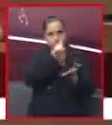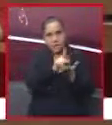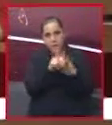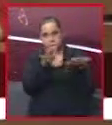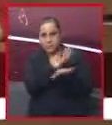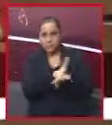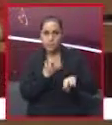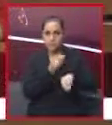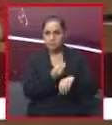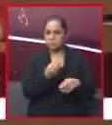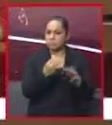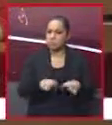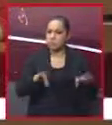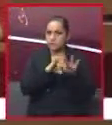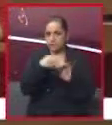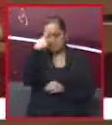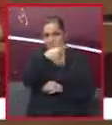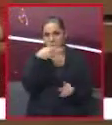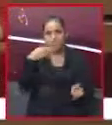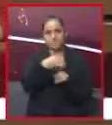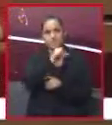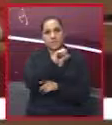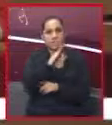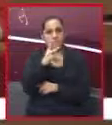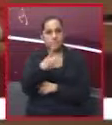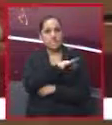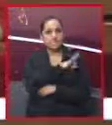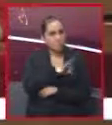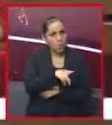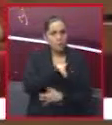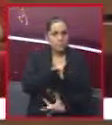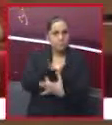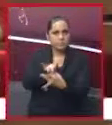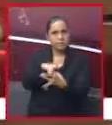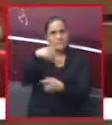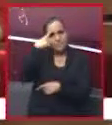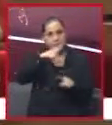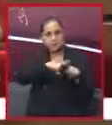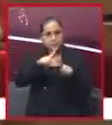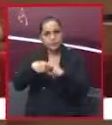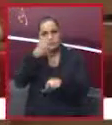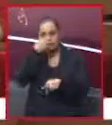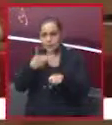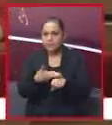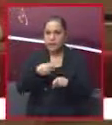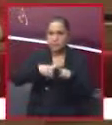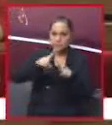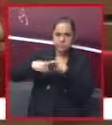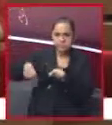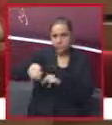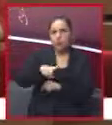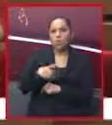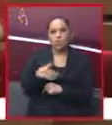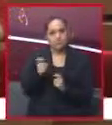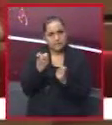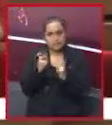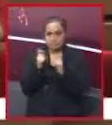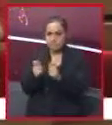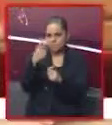Secretaría de la Función Pública pueda fortalecer al Ejecutivo Federal en su capacidad de control y previsión de sus facultades